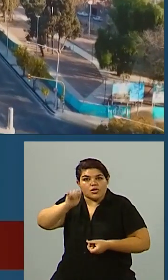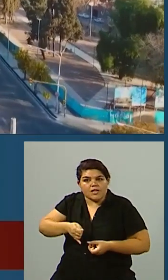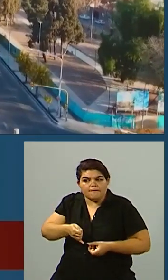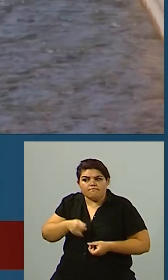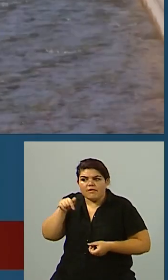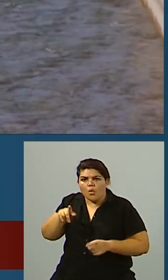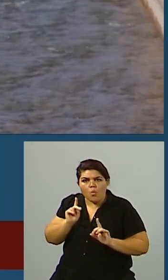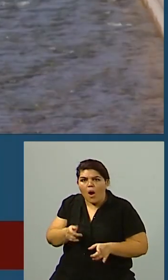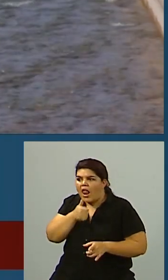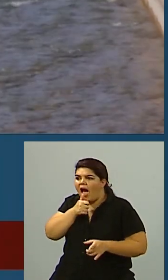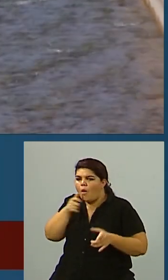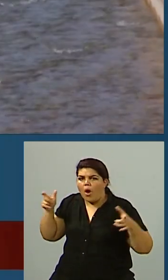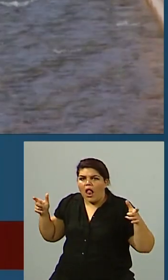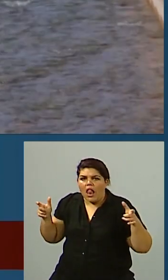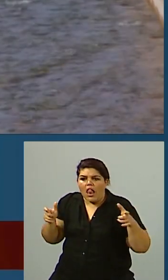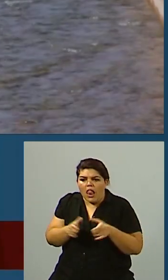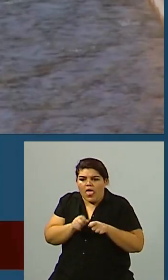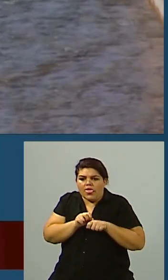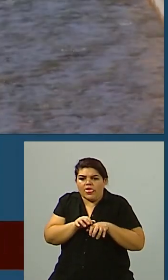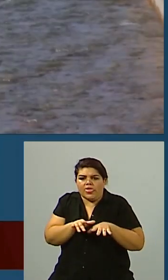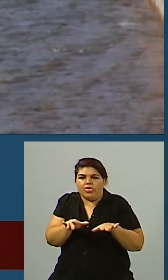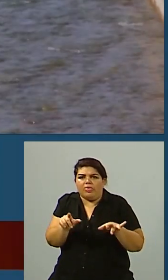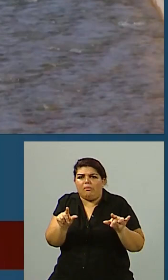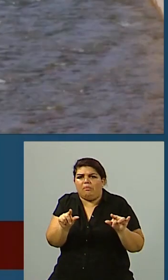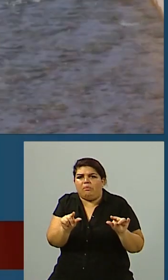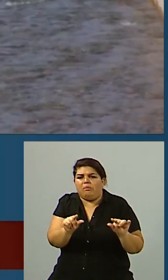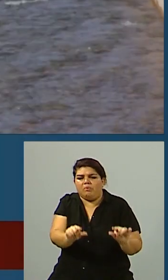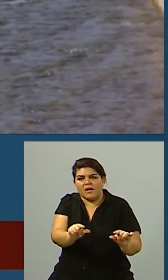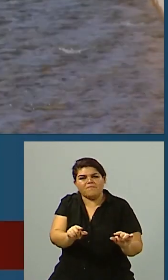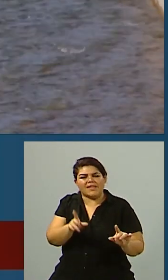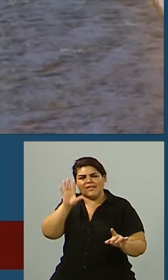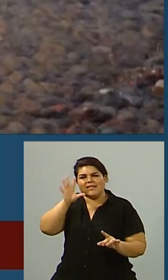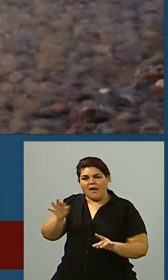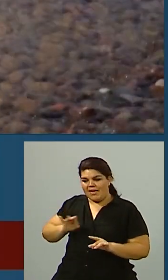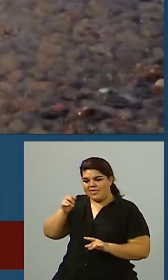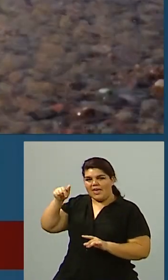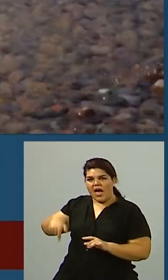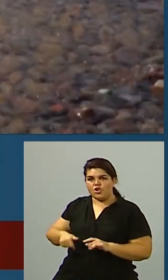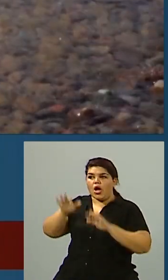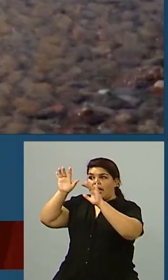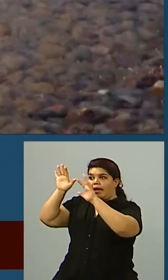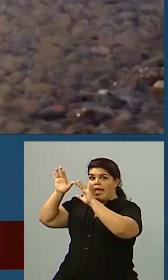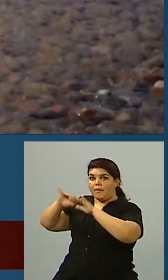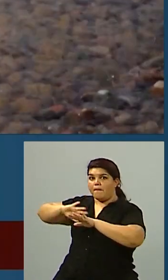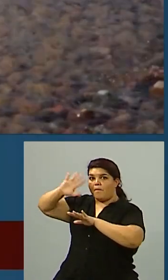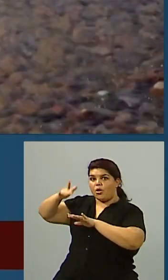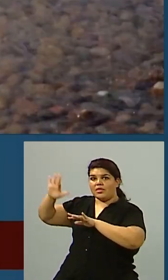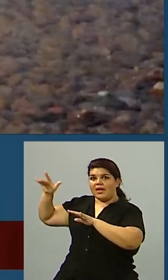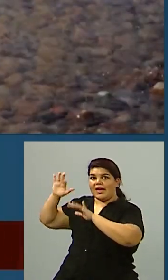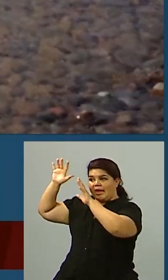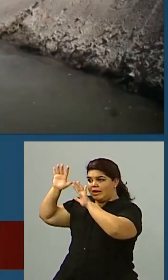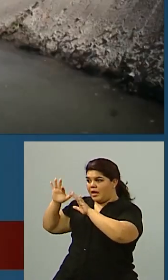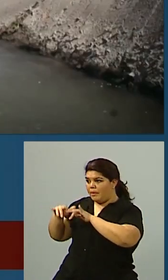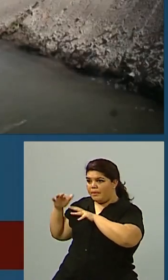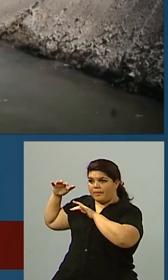porque nevó un poco más o porque se dispone de caudal, es justamente el momento oportuno para mejor administrarlo. Eso tiene que ver con la incorporación